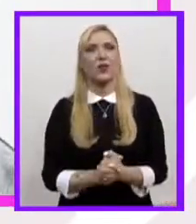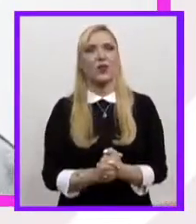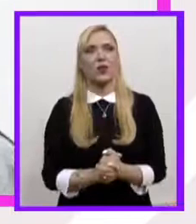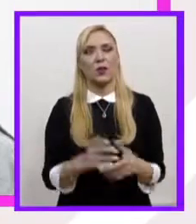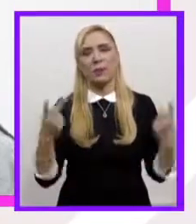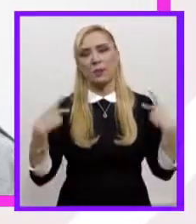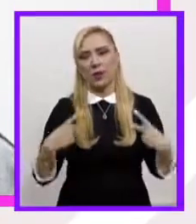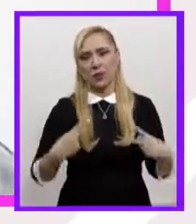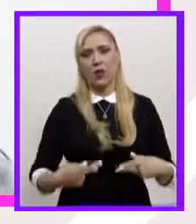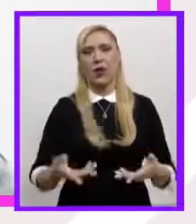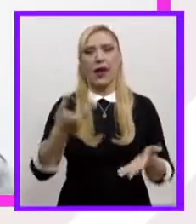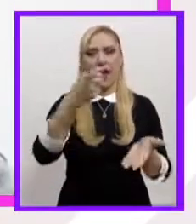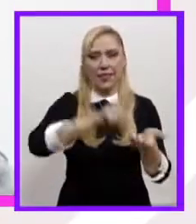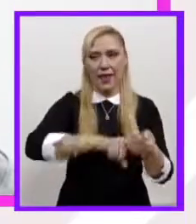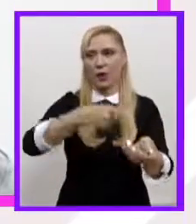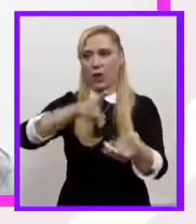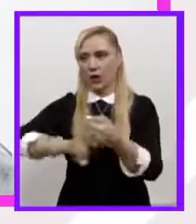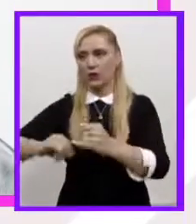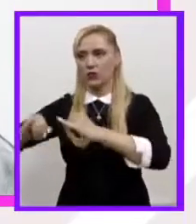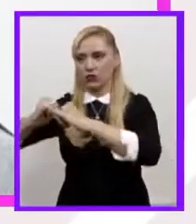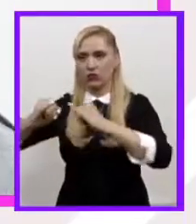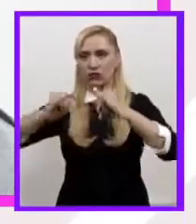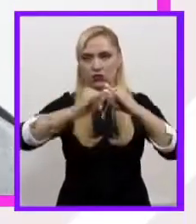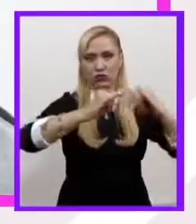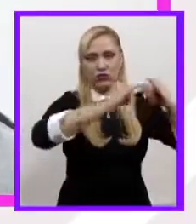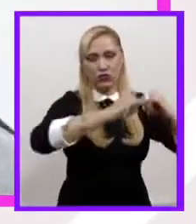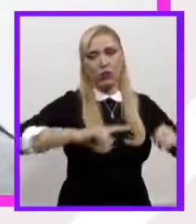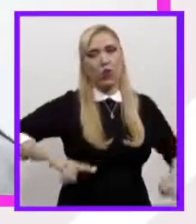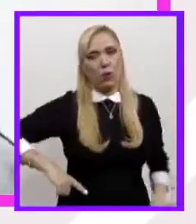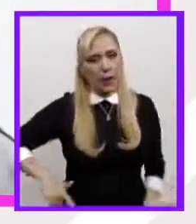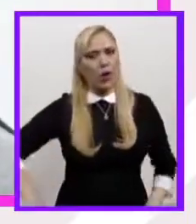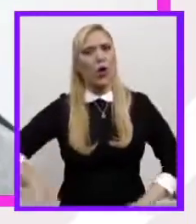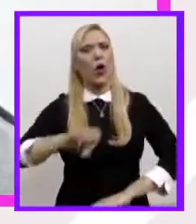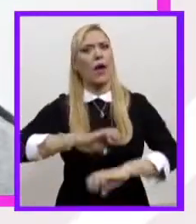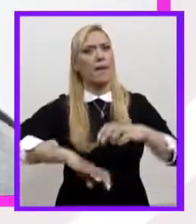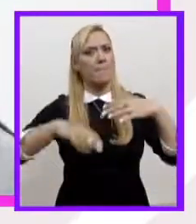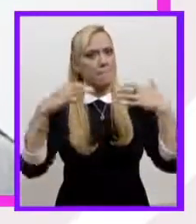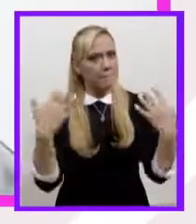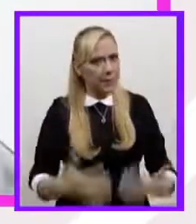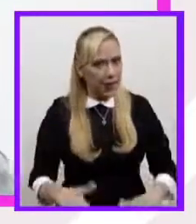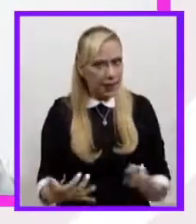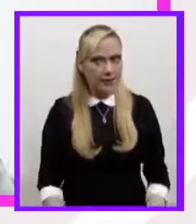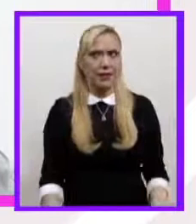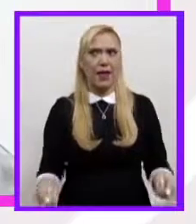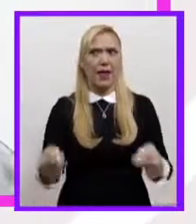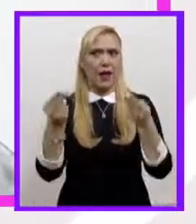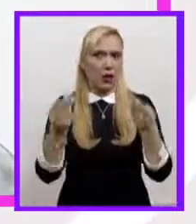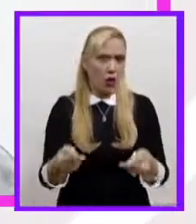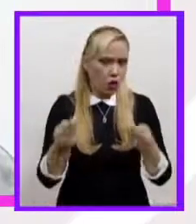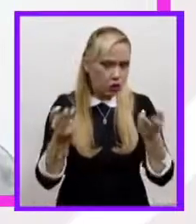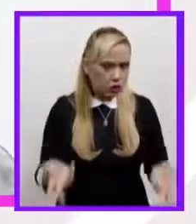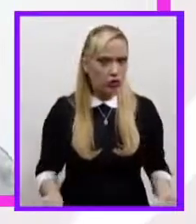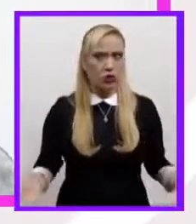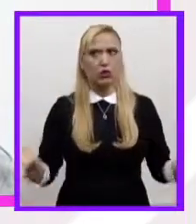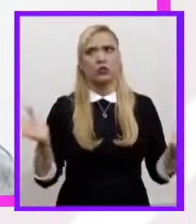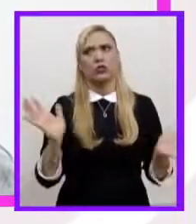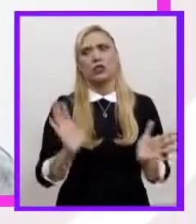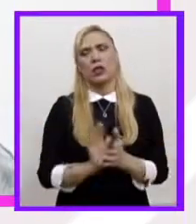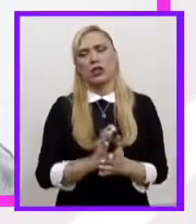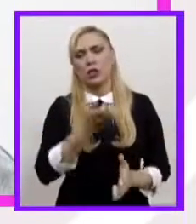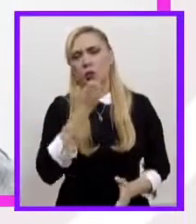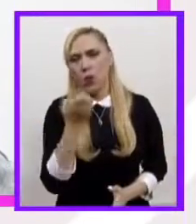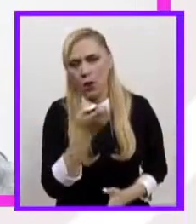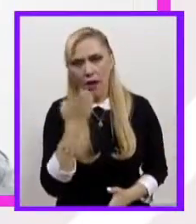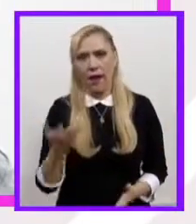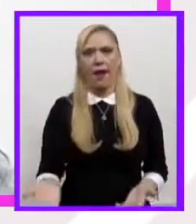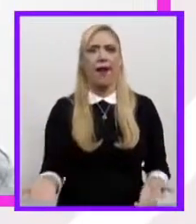las instituciones gubernamentales, dentro de las propias empresas, en los establecimientos mercantiles, en los espacios educativos,